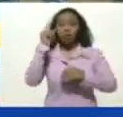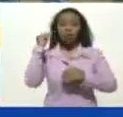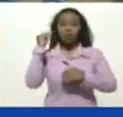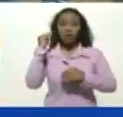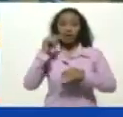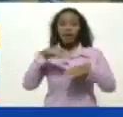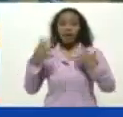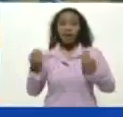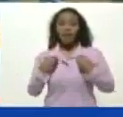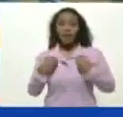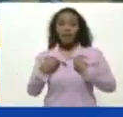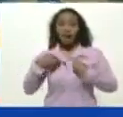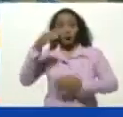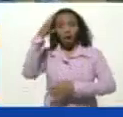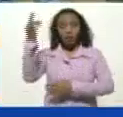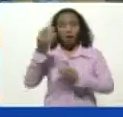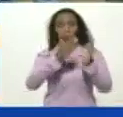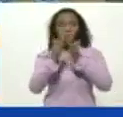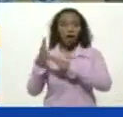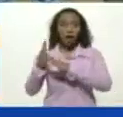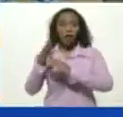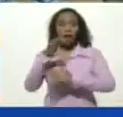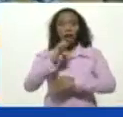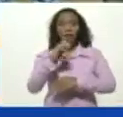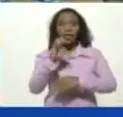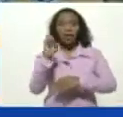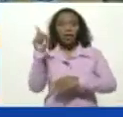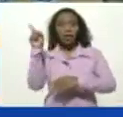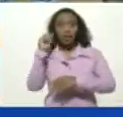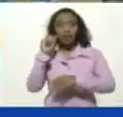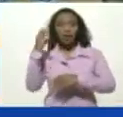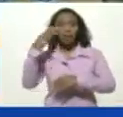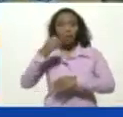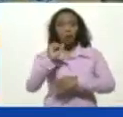¡Que viva el Consejo Comunal El Edén de los Pozuelos!